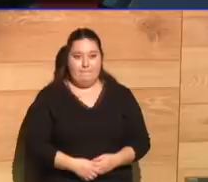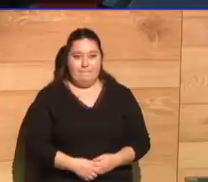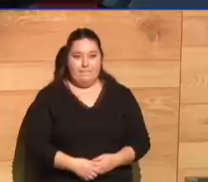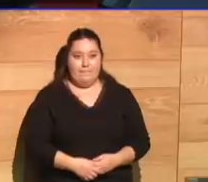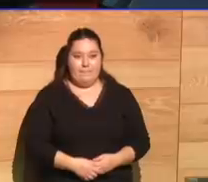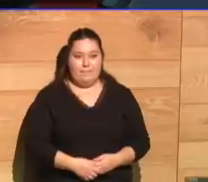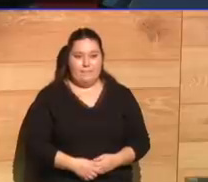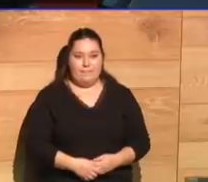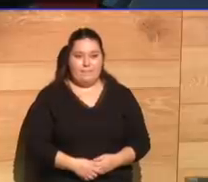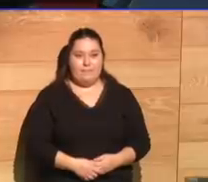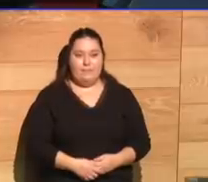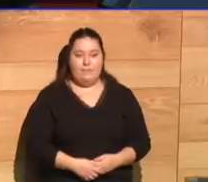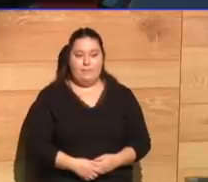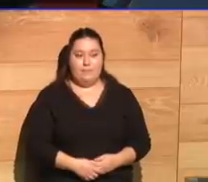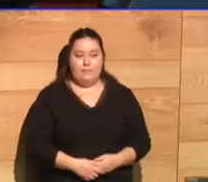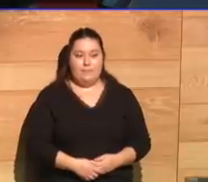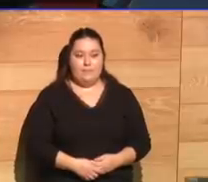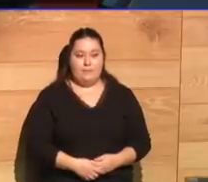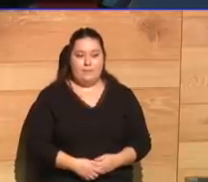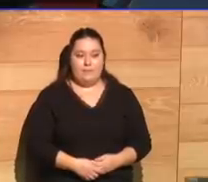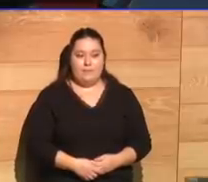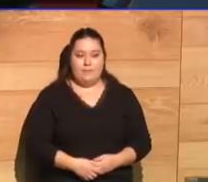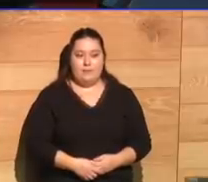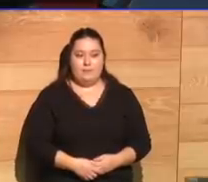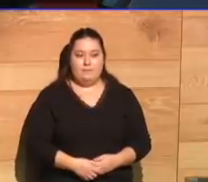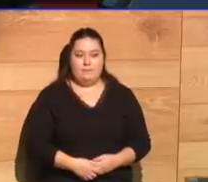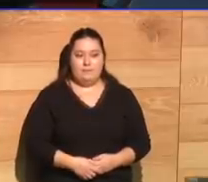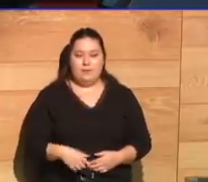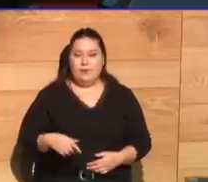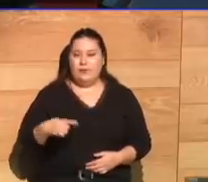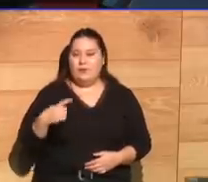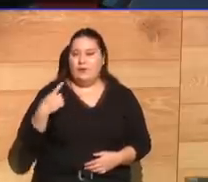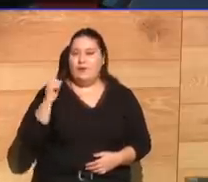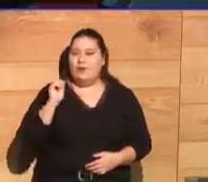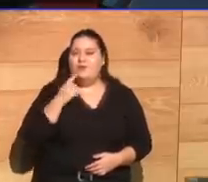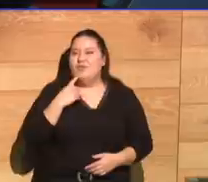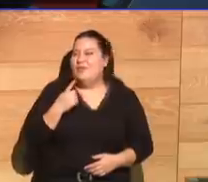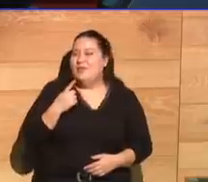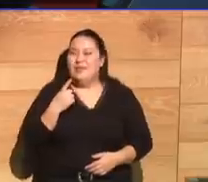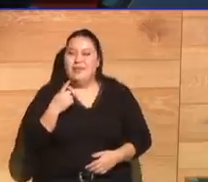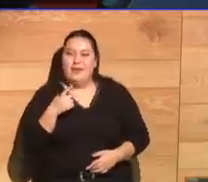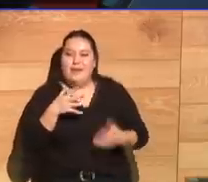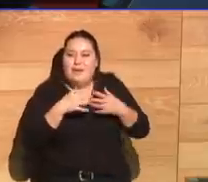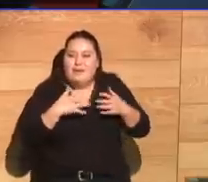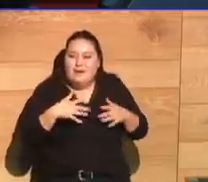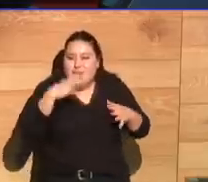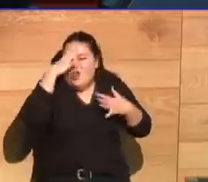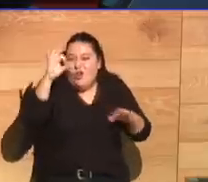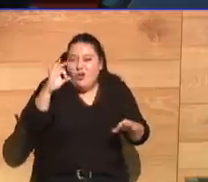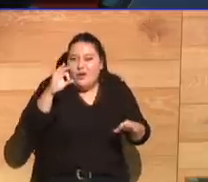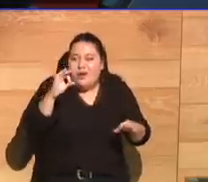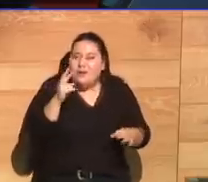poco. Pero Mario Puzo solo dice frases obvias, ¿no? Estoy fumando mi cigarro, es que, he llegado